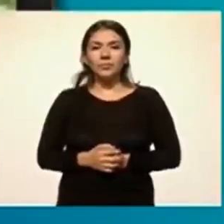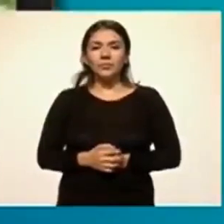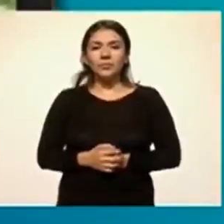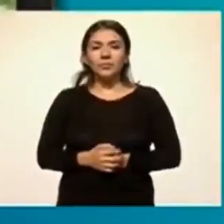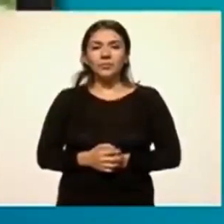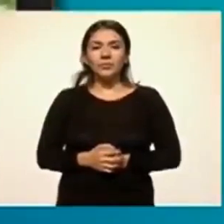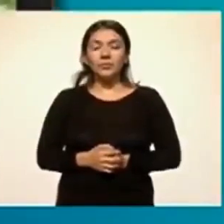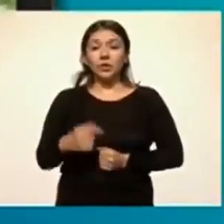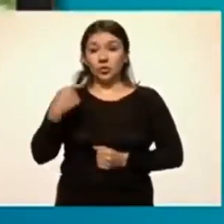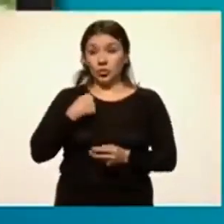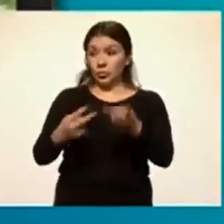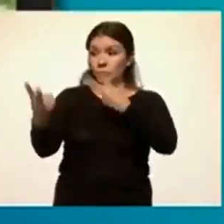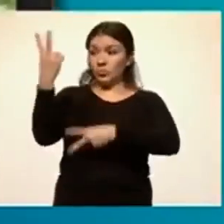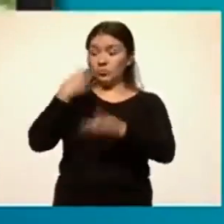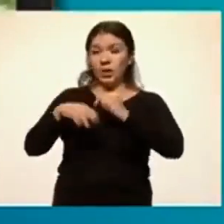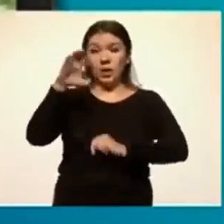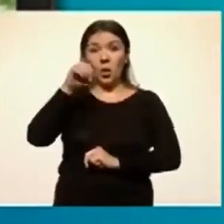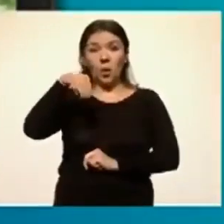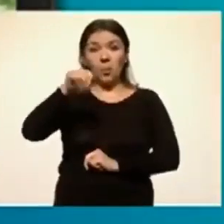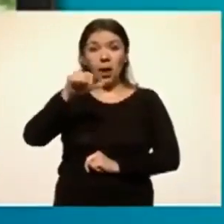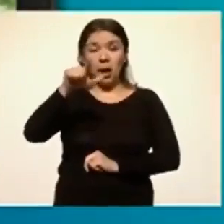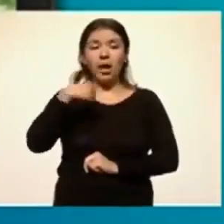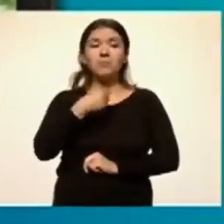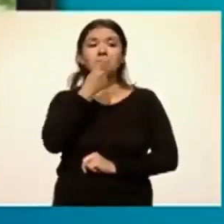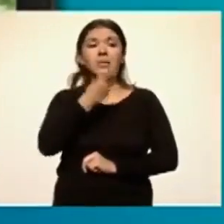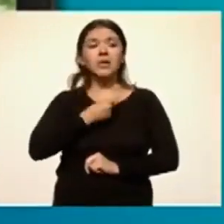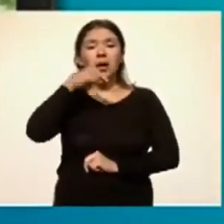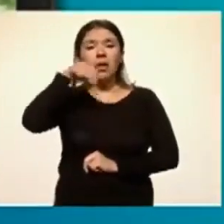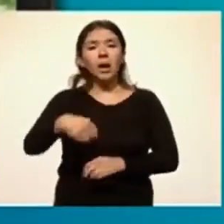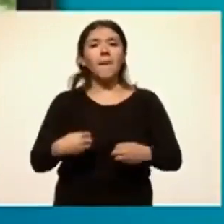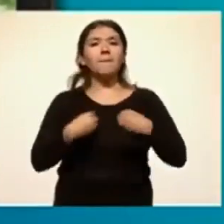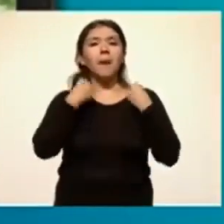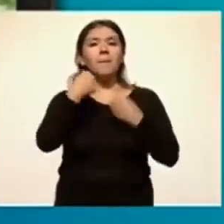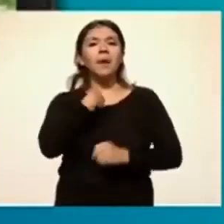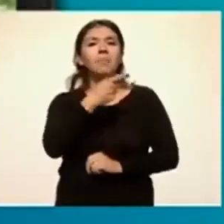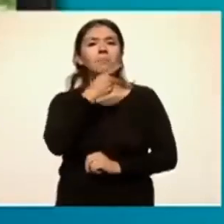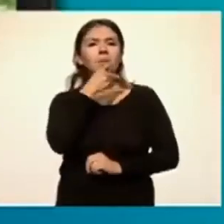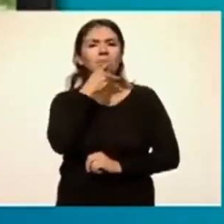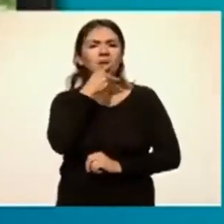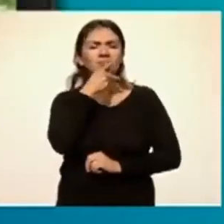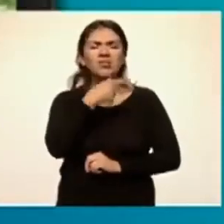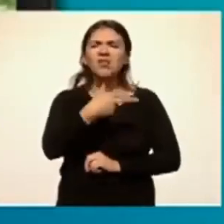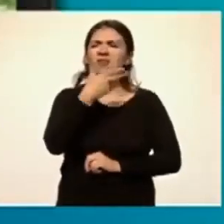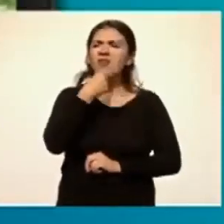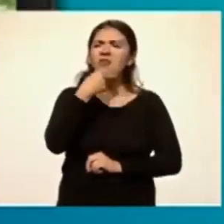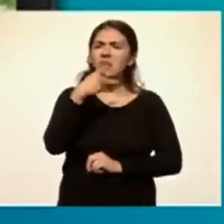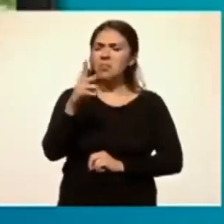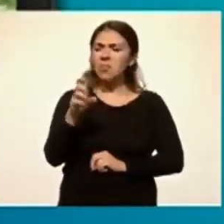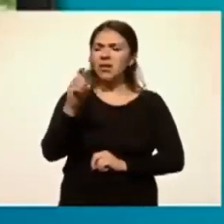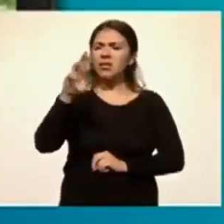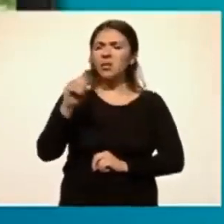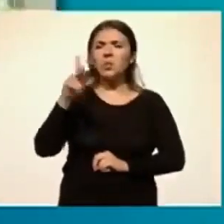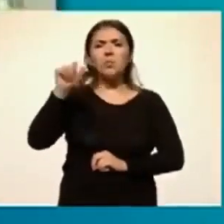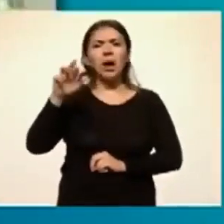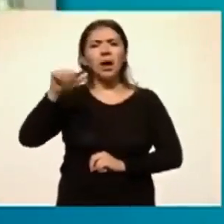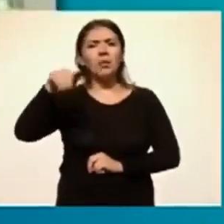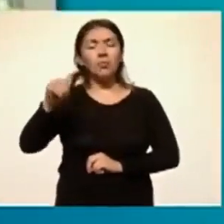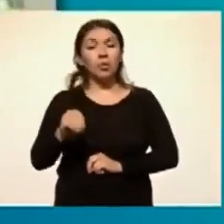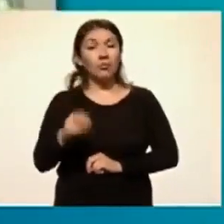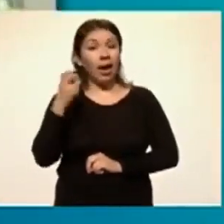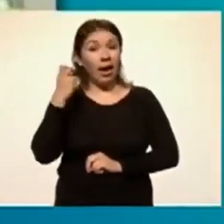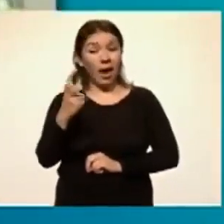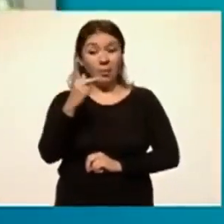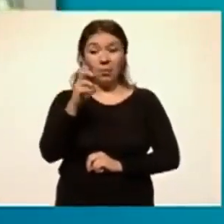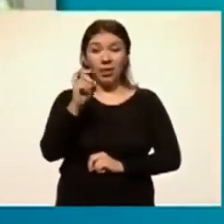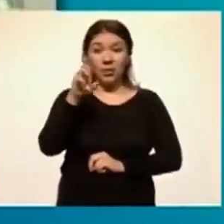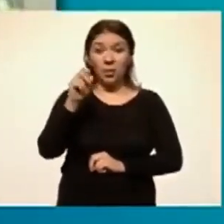Vine a Comala porque me dijeron que acá vivía mi padre, un tal Pedro Páramo. Pedro Páramo es una